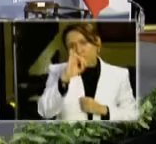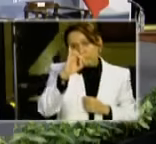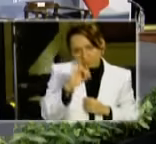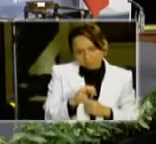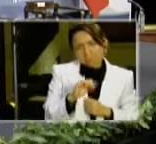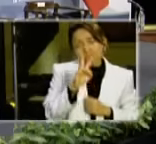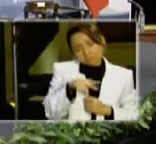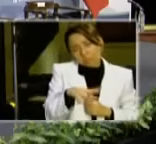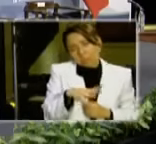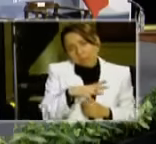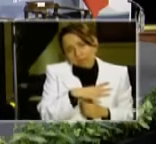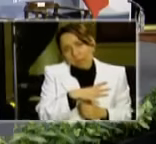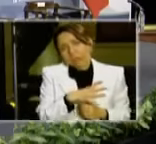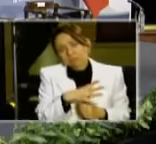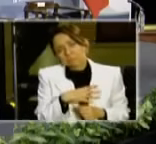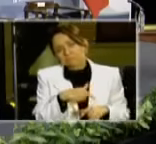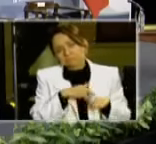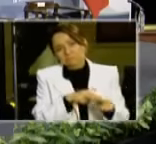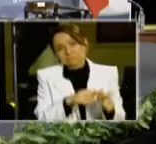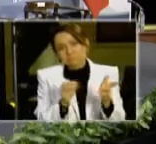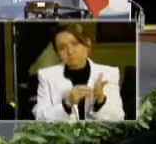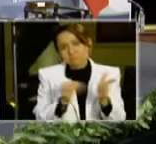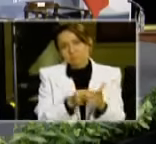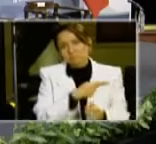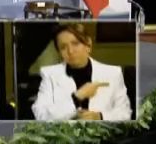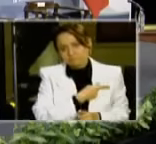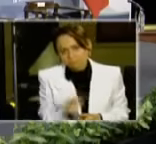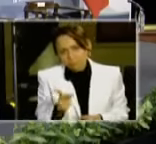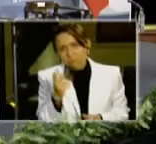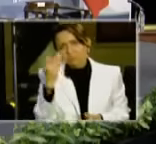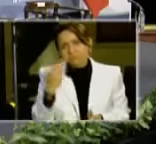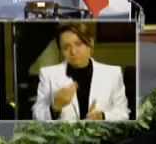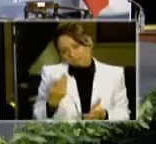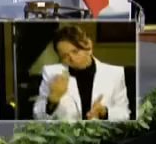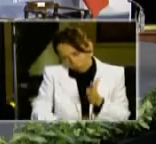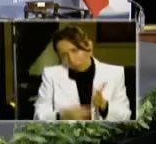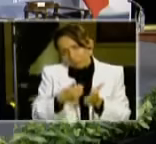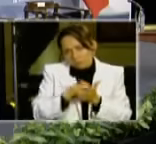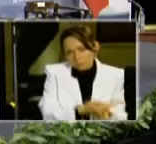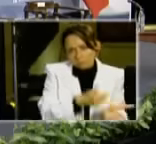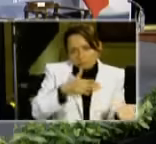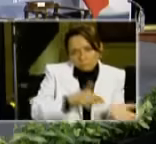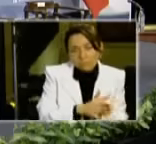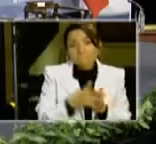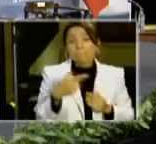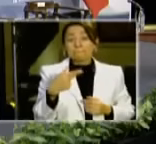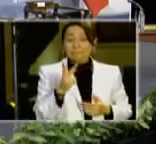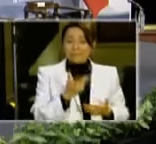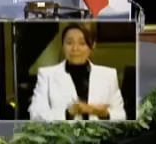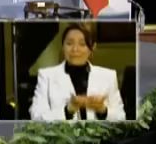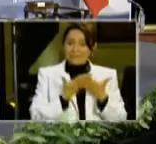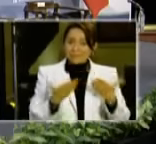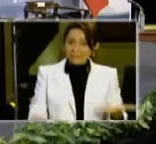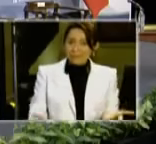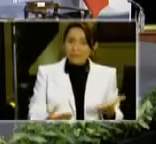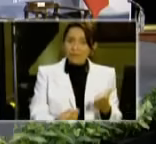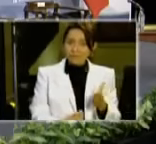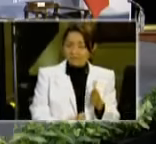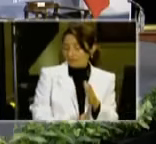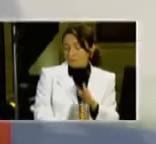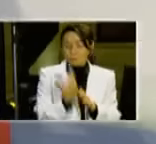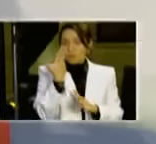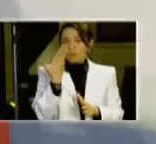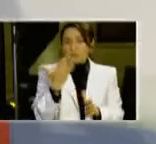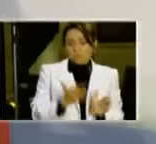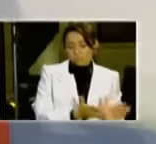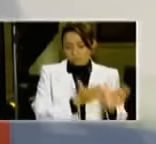muchos pobres en estos países de desarrollo mediano. Pero en la era de la globalización necesitamos abrirnos